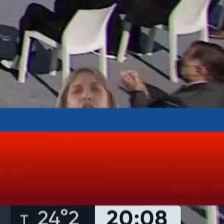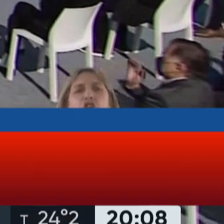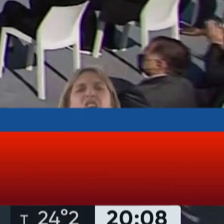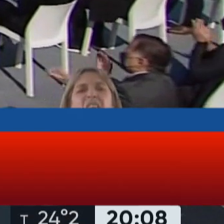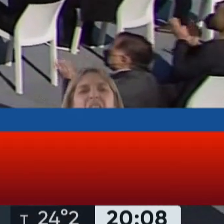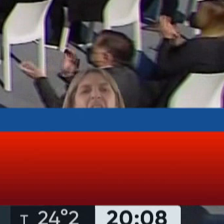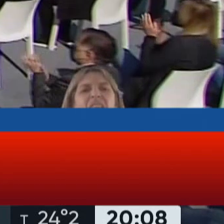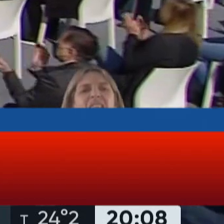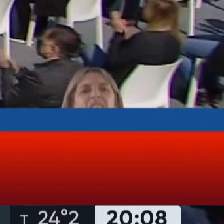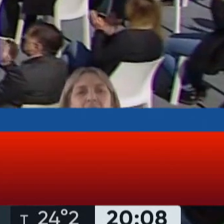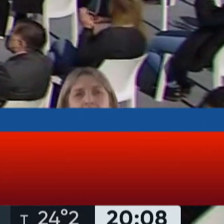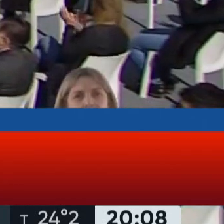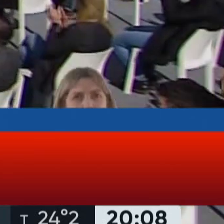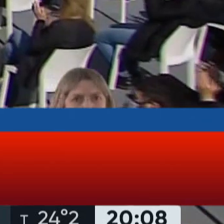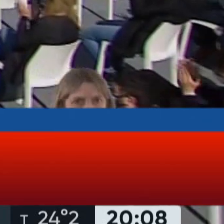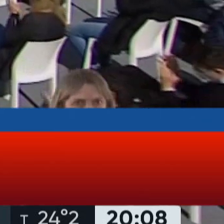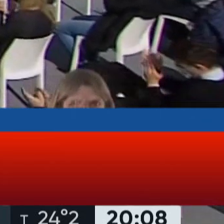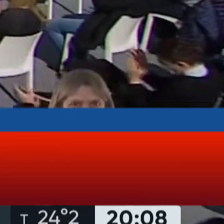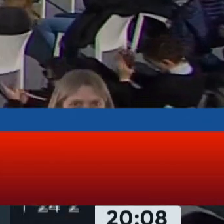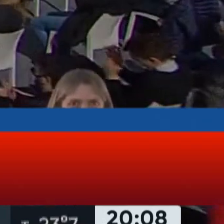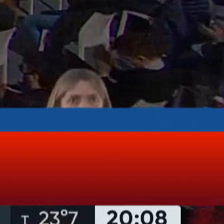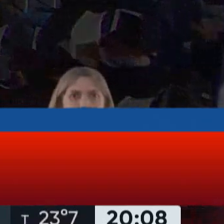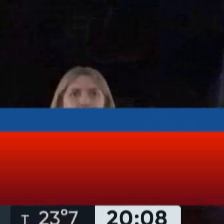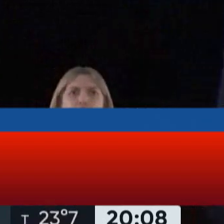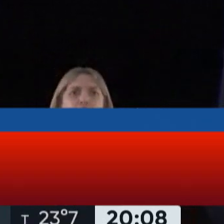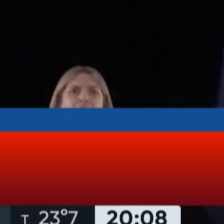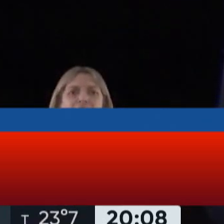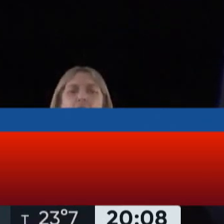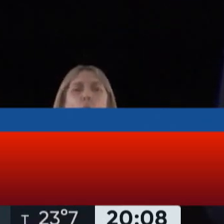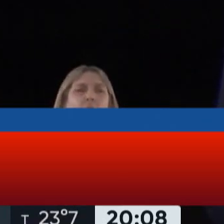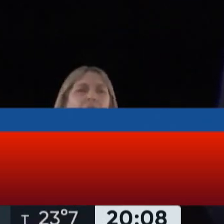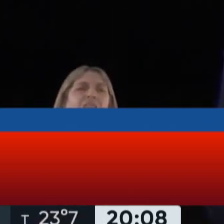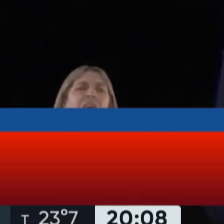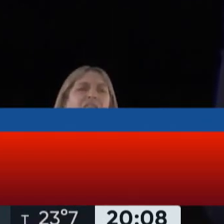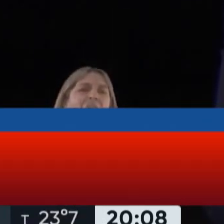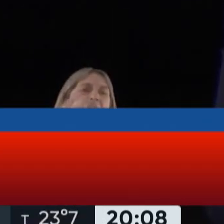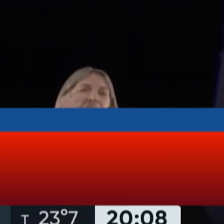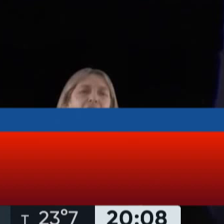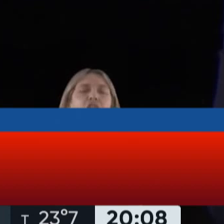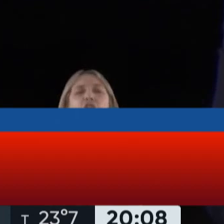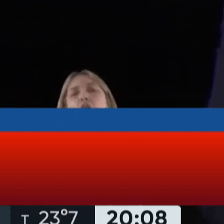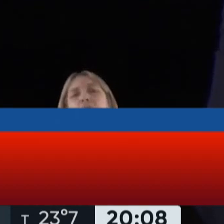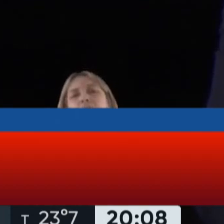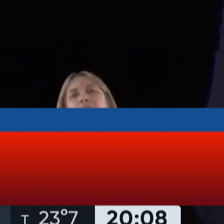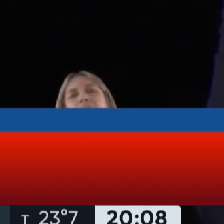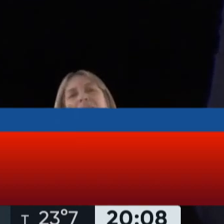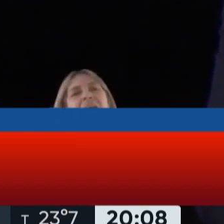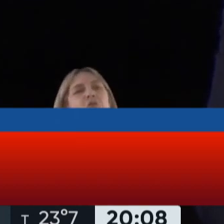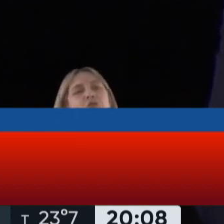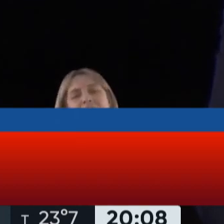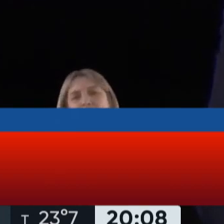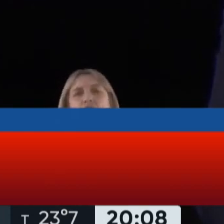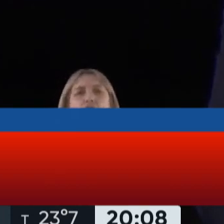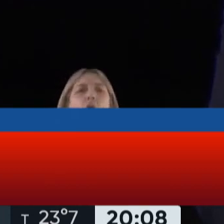Quiero decirles que nunca me van a tener que escuchar pedir disculpas porque me arrodillé frente